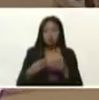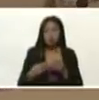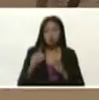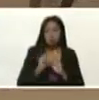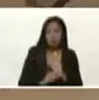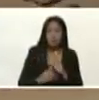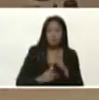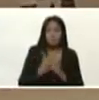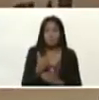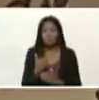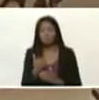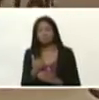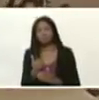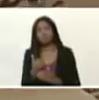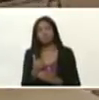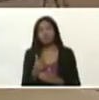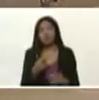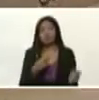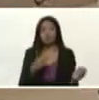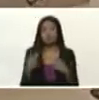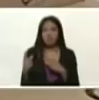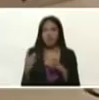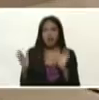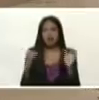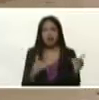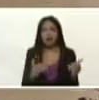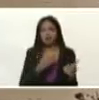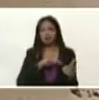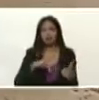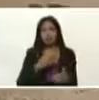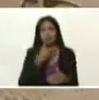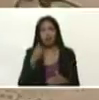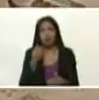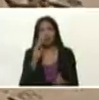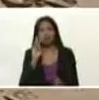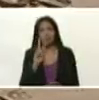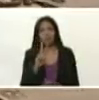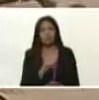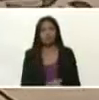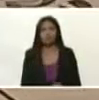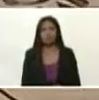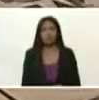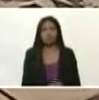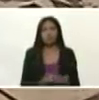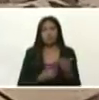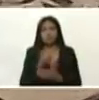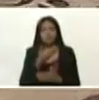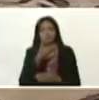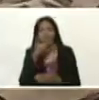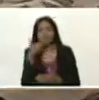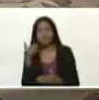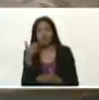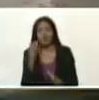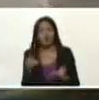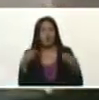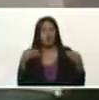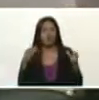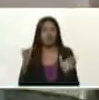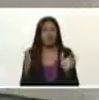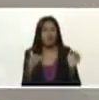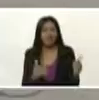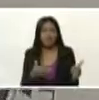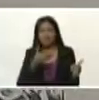tenemos nada que envidiarle a la caja importada. Al contrario, esta es de mayor calidad. Esta es de mayor calidad. Esta es una caja de mayor